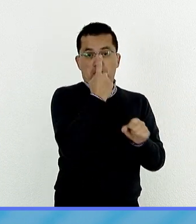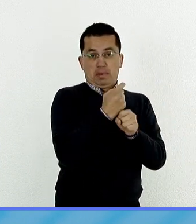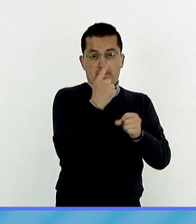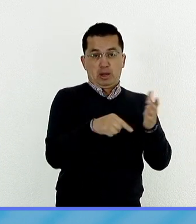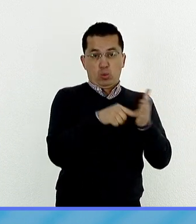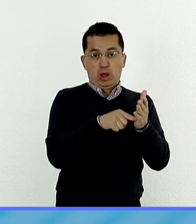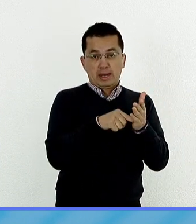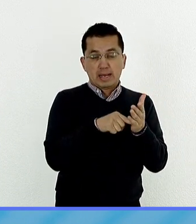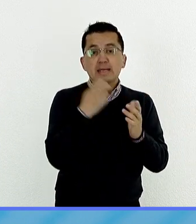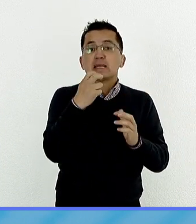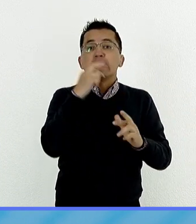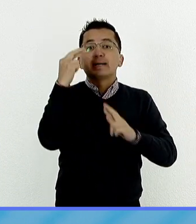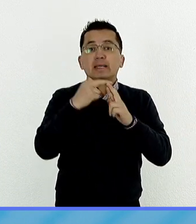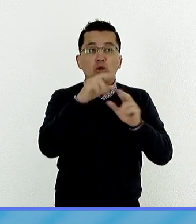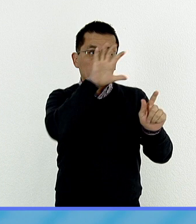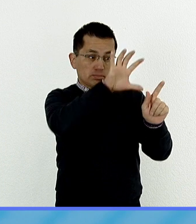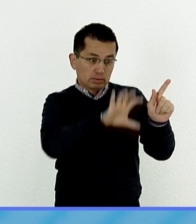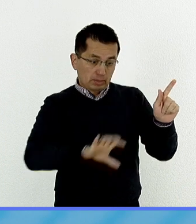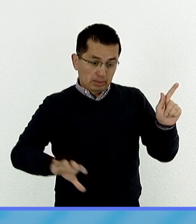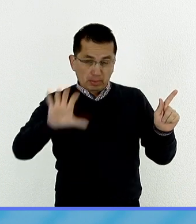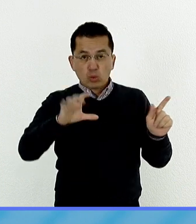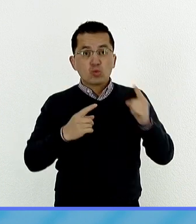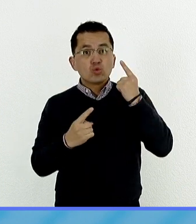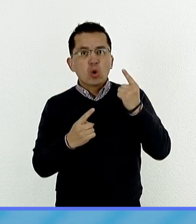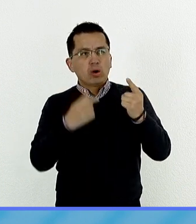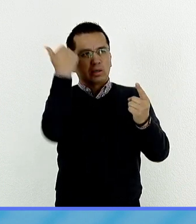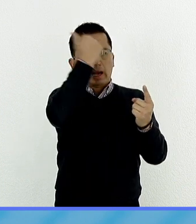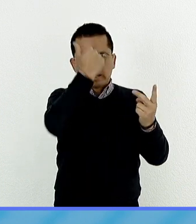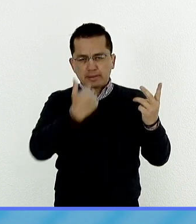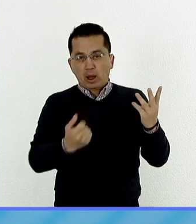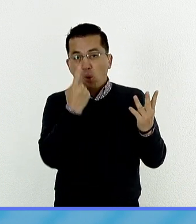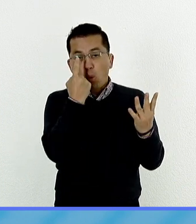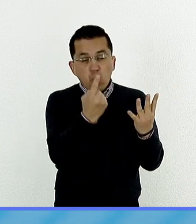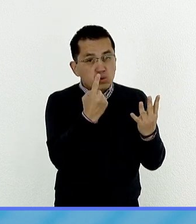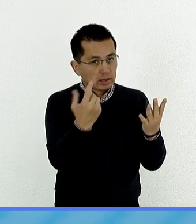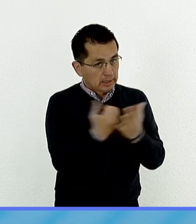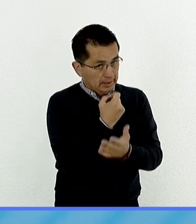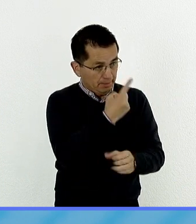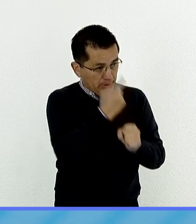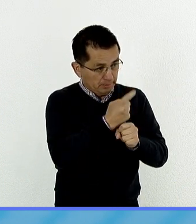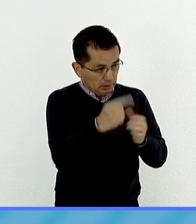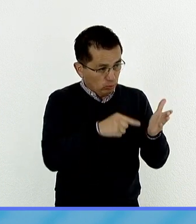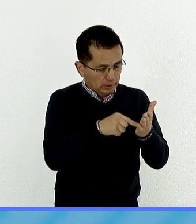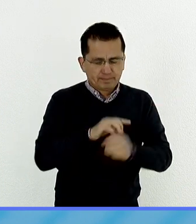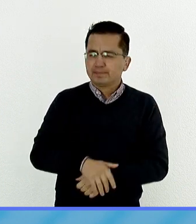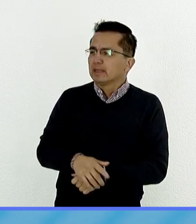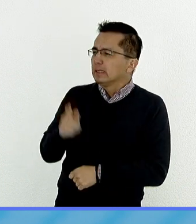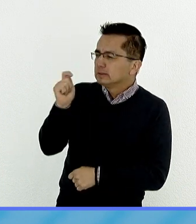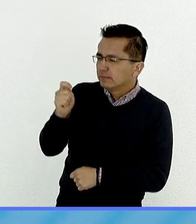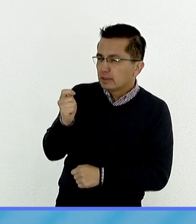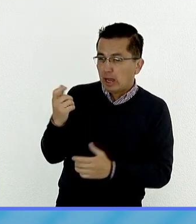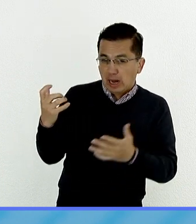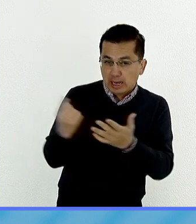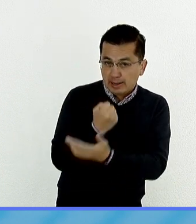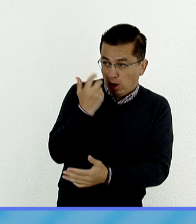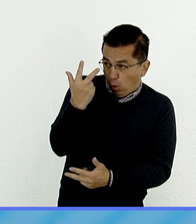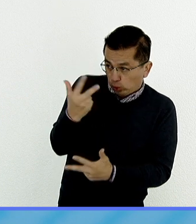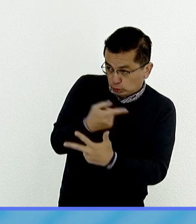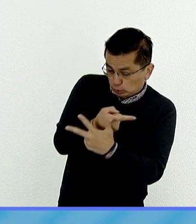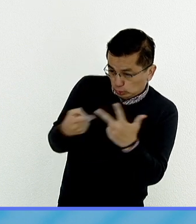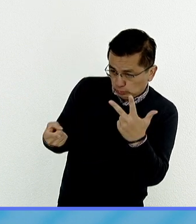región de cada región un ganador Ok serían ocho finalistas ocho finalistas que vienen a